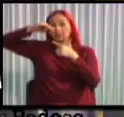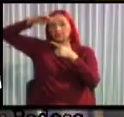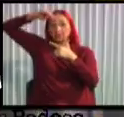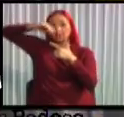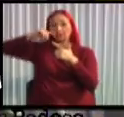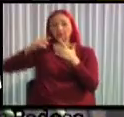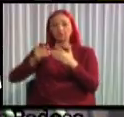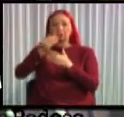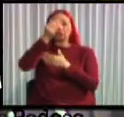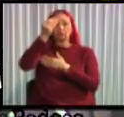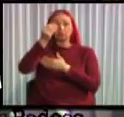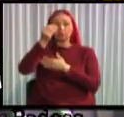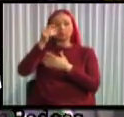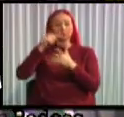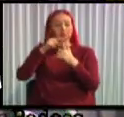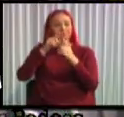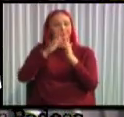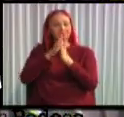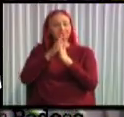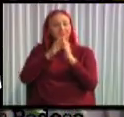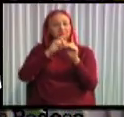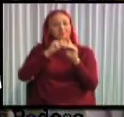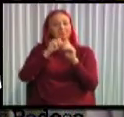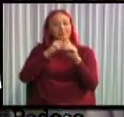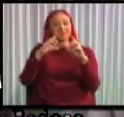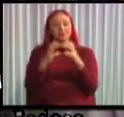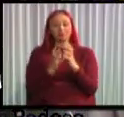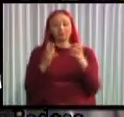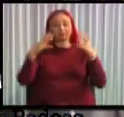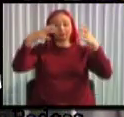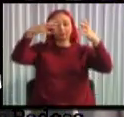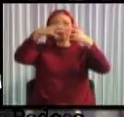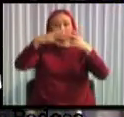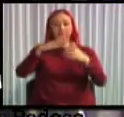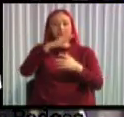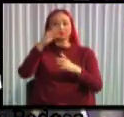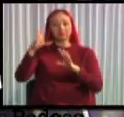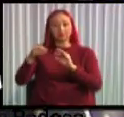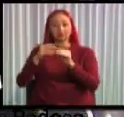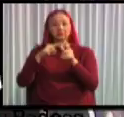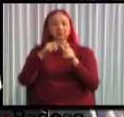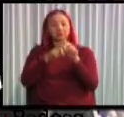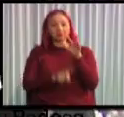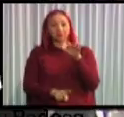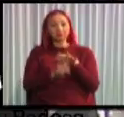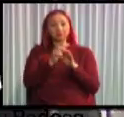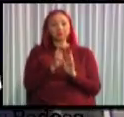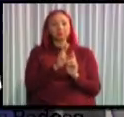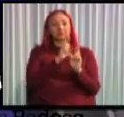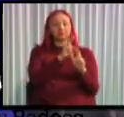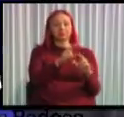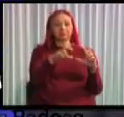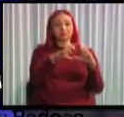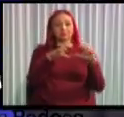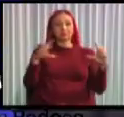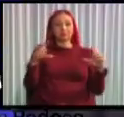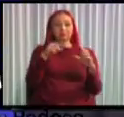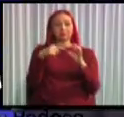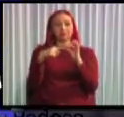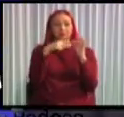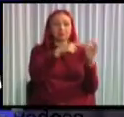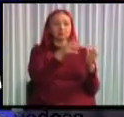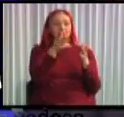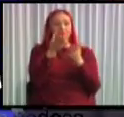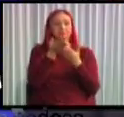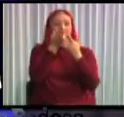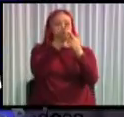grandes, adolescentes. Vamos a rifar varias bolas, inclusive vamos a rifar un balón, una bola de estas especial, se la